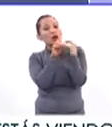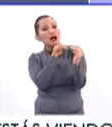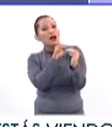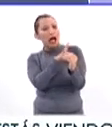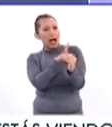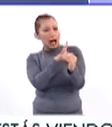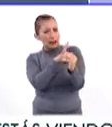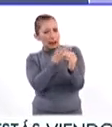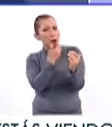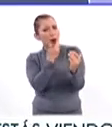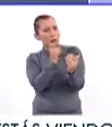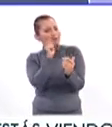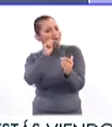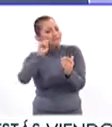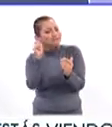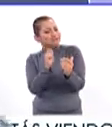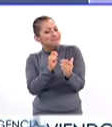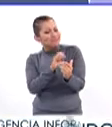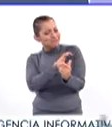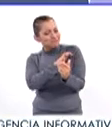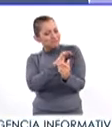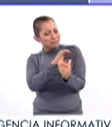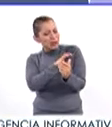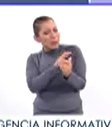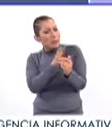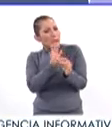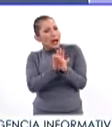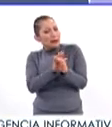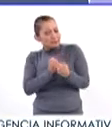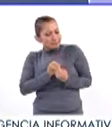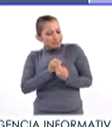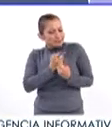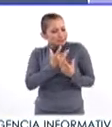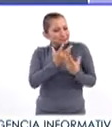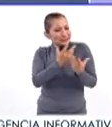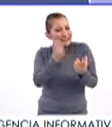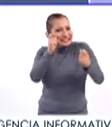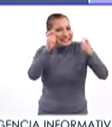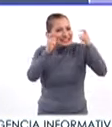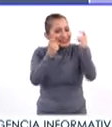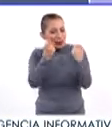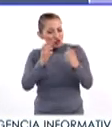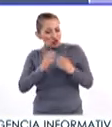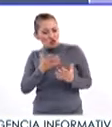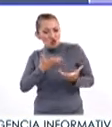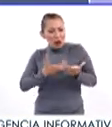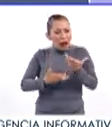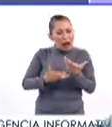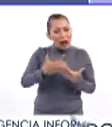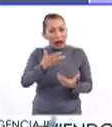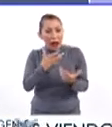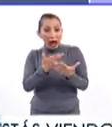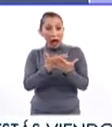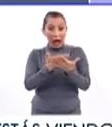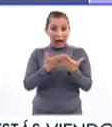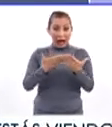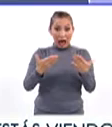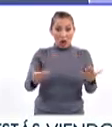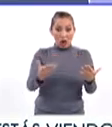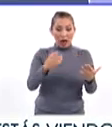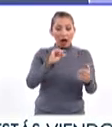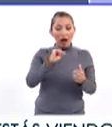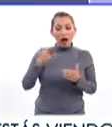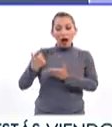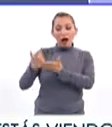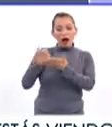tenía mucha afectividad, tenía mucha expresión gestual y corporal, ahora se va